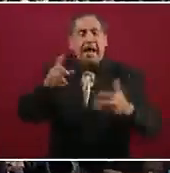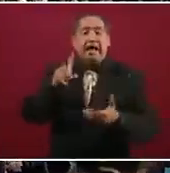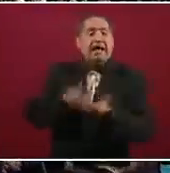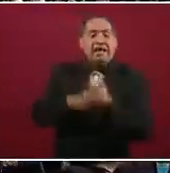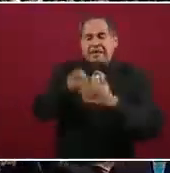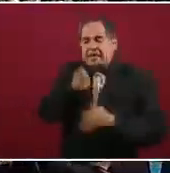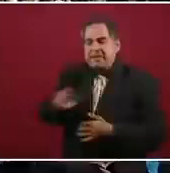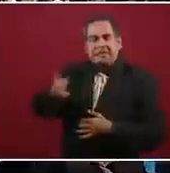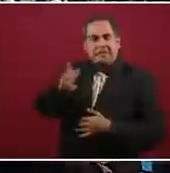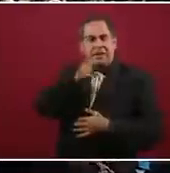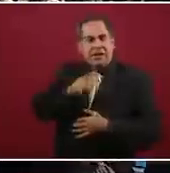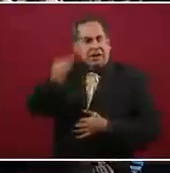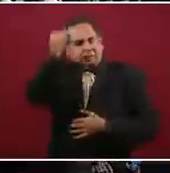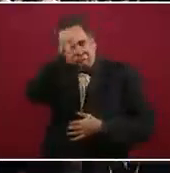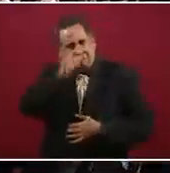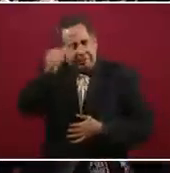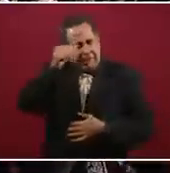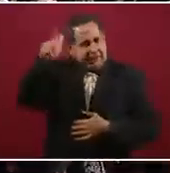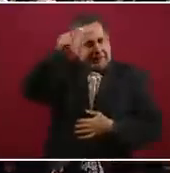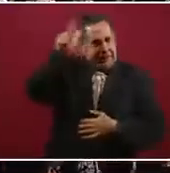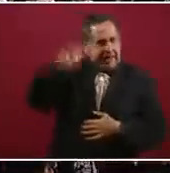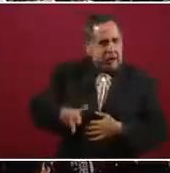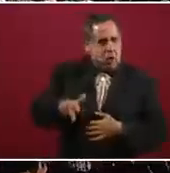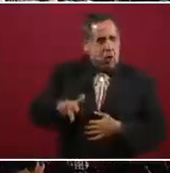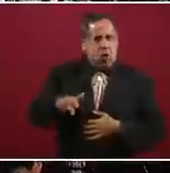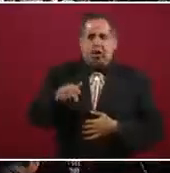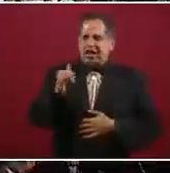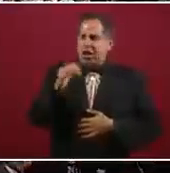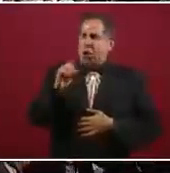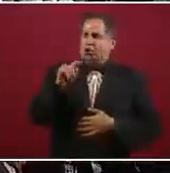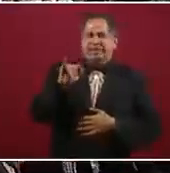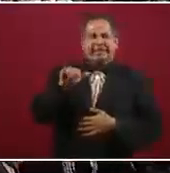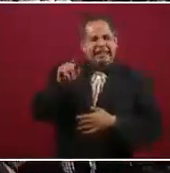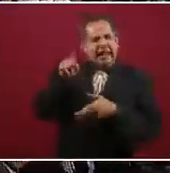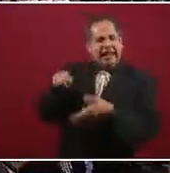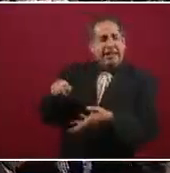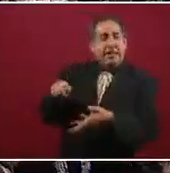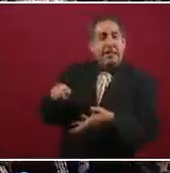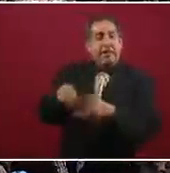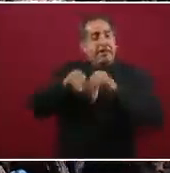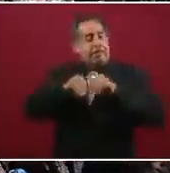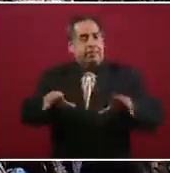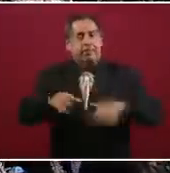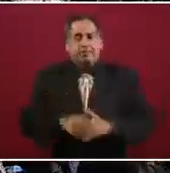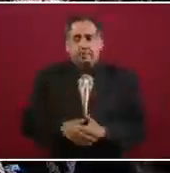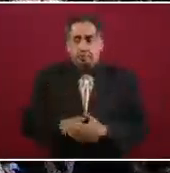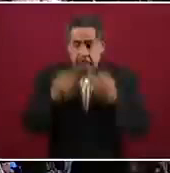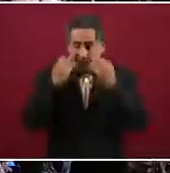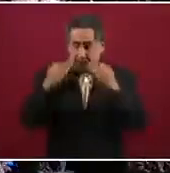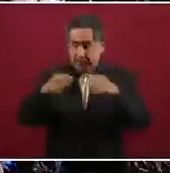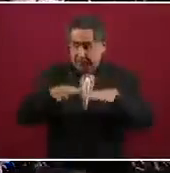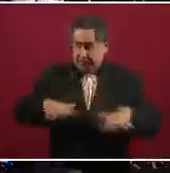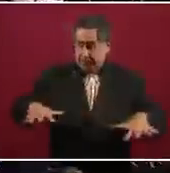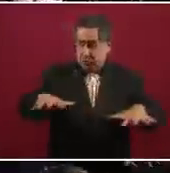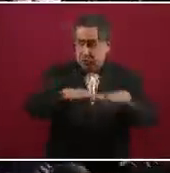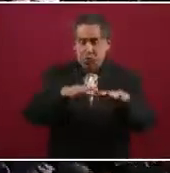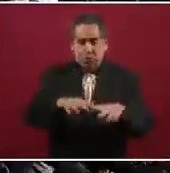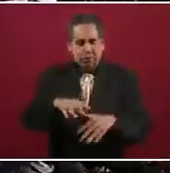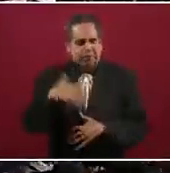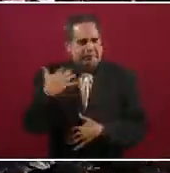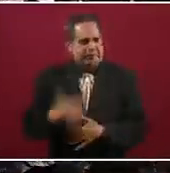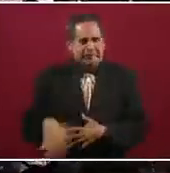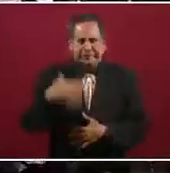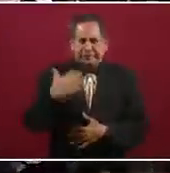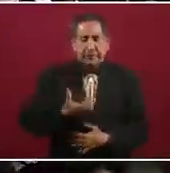de la patria, el cura Miguel Hidalgo y Costilla. Sí, y estamos viendo en estos momentos las imágenes impresionantes